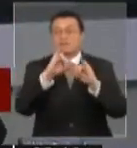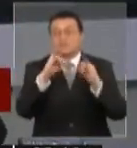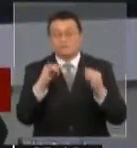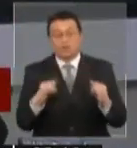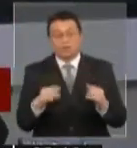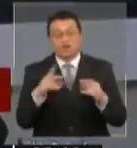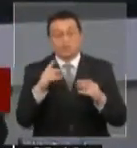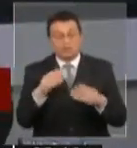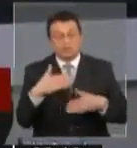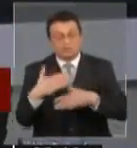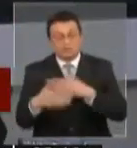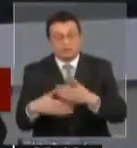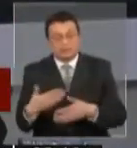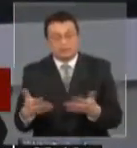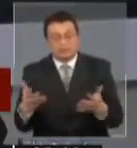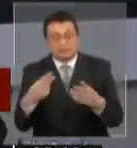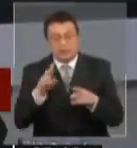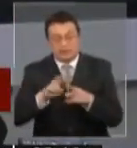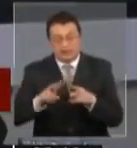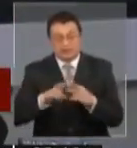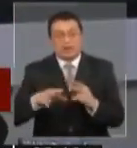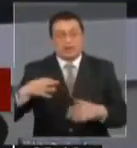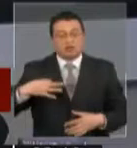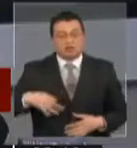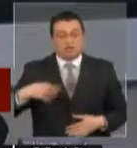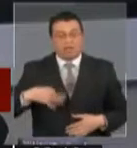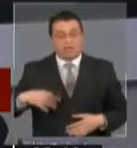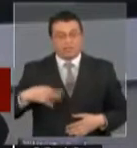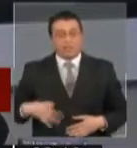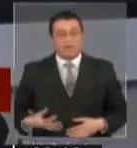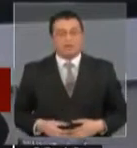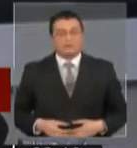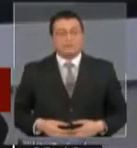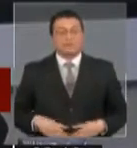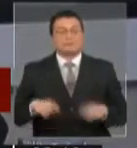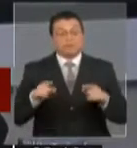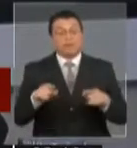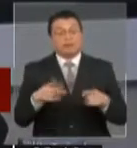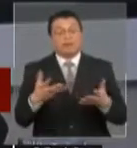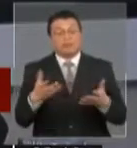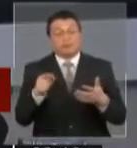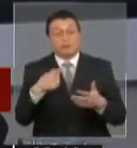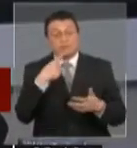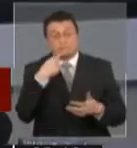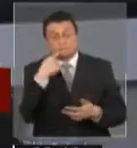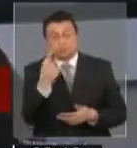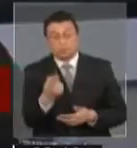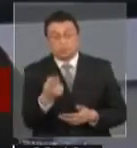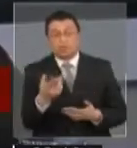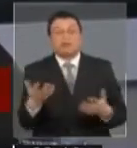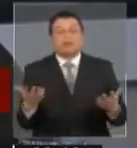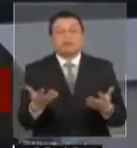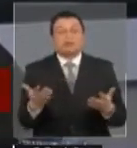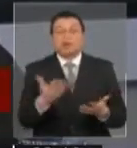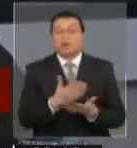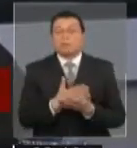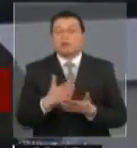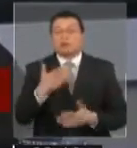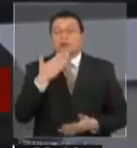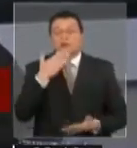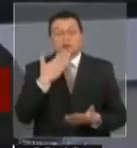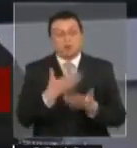de ejercerla, de realizar la ciudadanía. Entonces, lo que me pregunto es, ¿qué sucede cuando es la